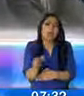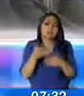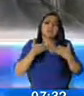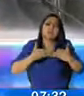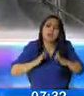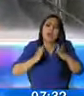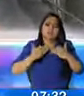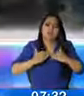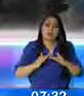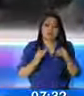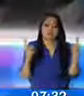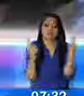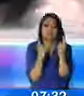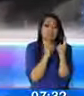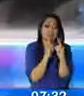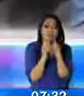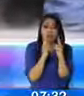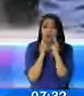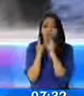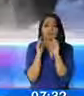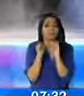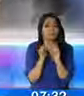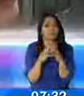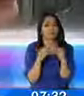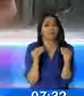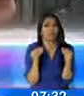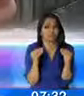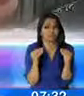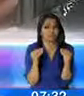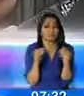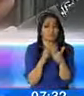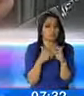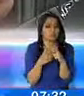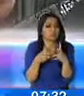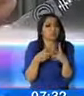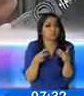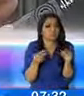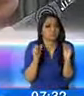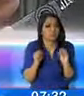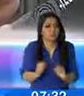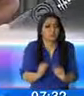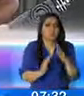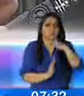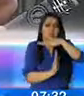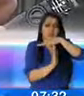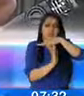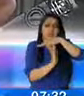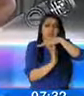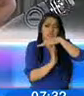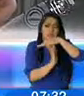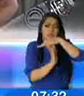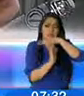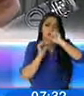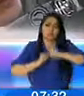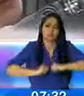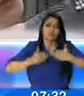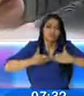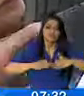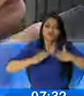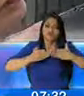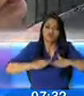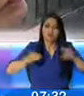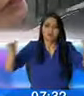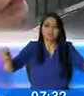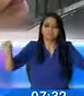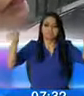un intenso diálogo se puedan limar asperezas es posible eh trabajar con ellos dos